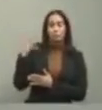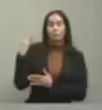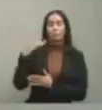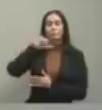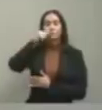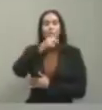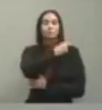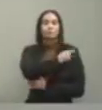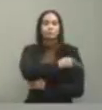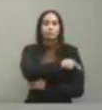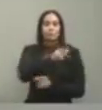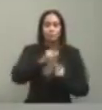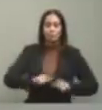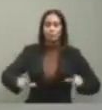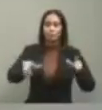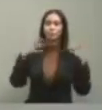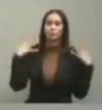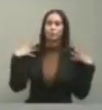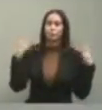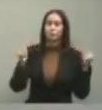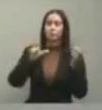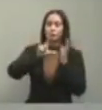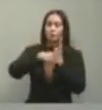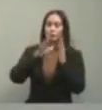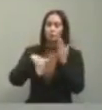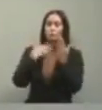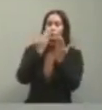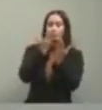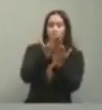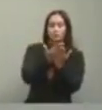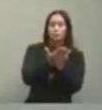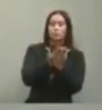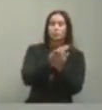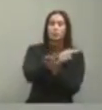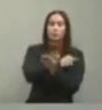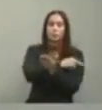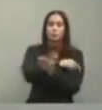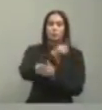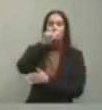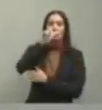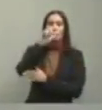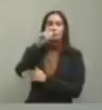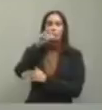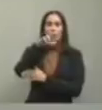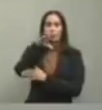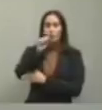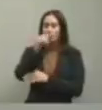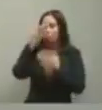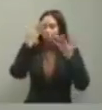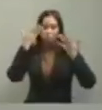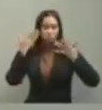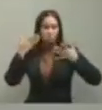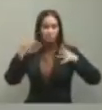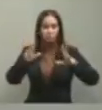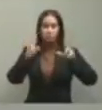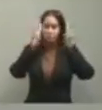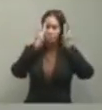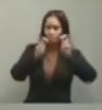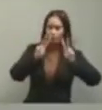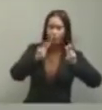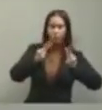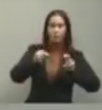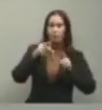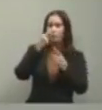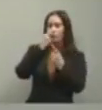plaza de la salud y posteriormente llevado a el hospital ramón de lara ya concluyeron las investigaciones y ha dado